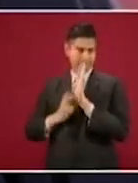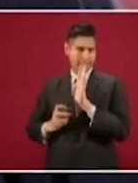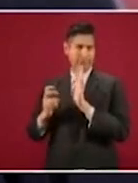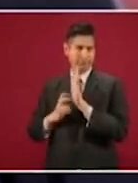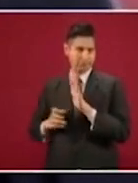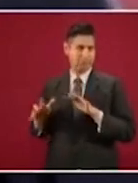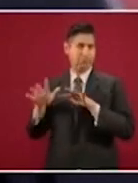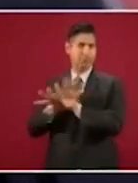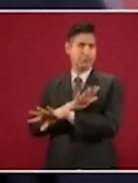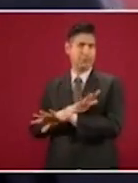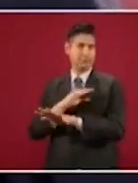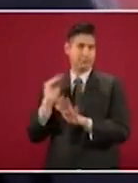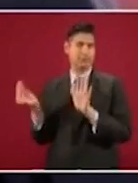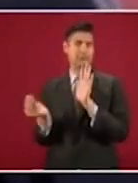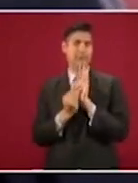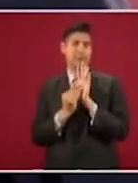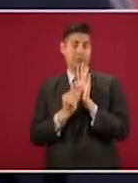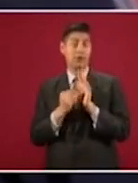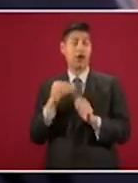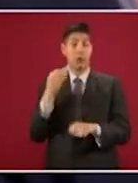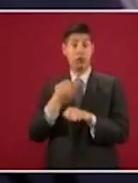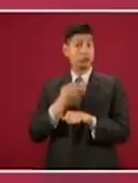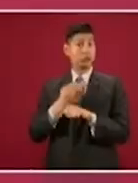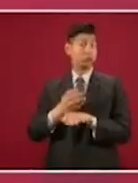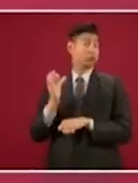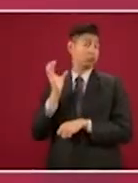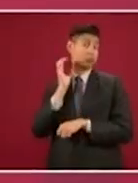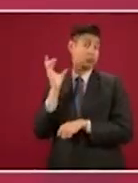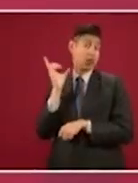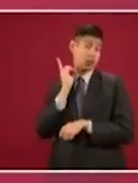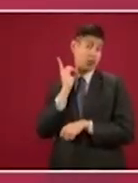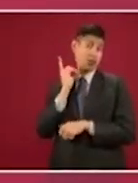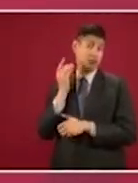fundamento legal. Ya se envió la iniciativa